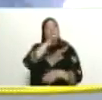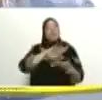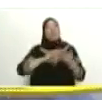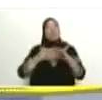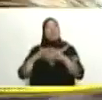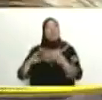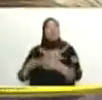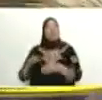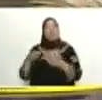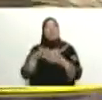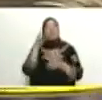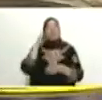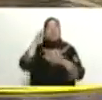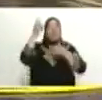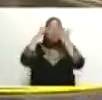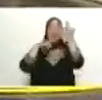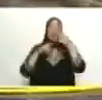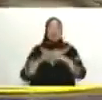comunidad UH.